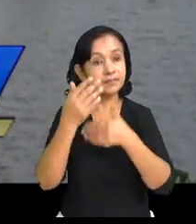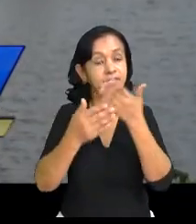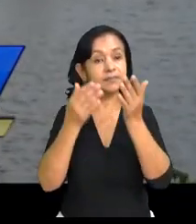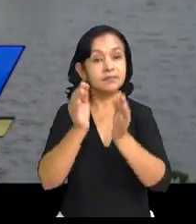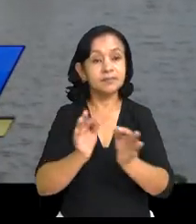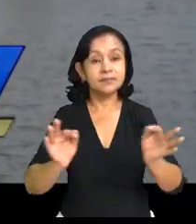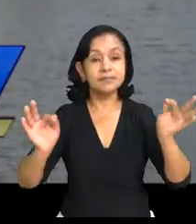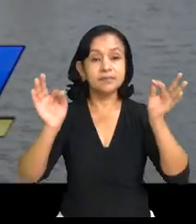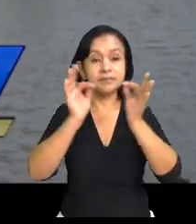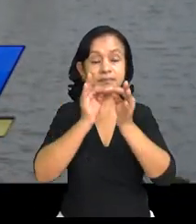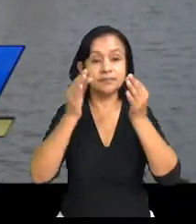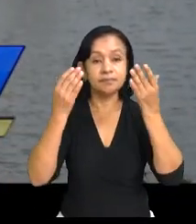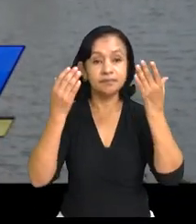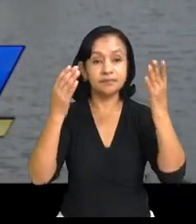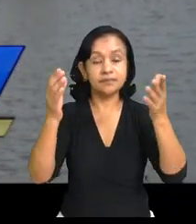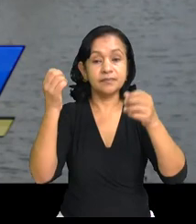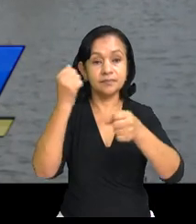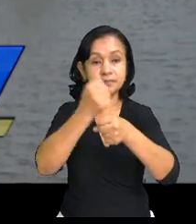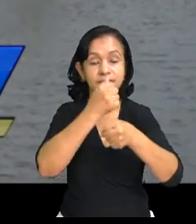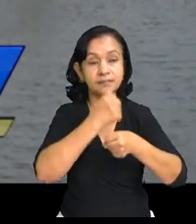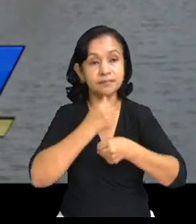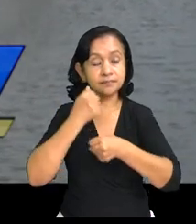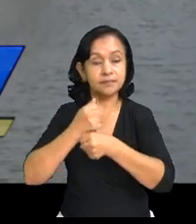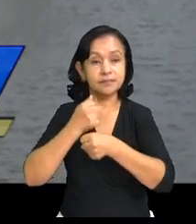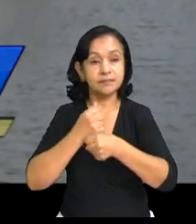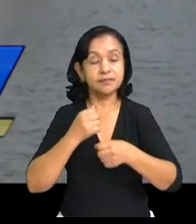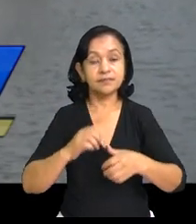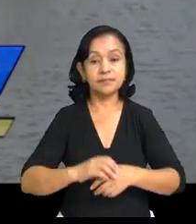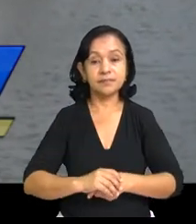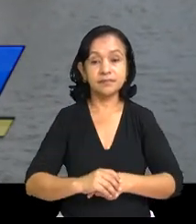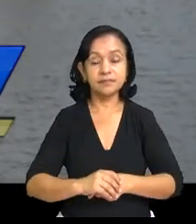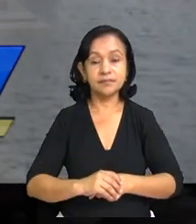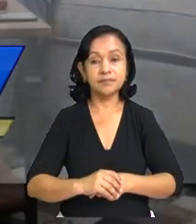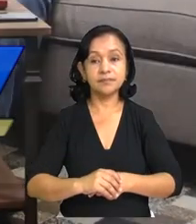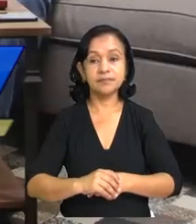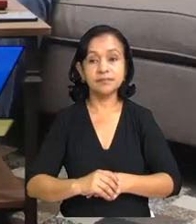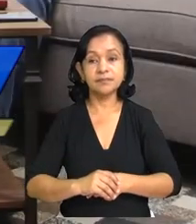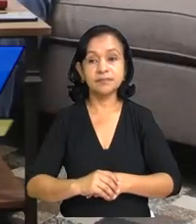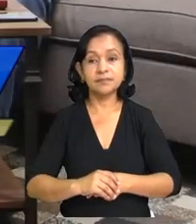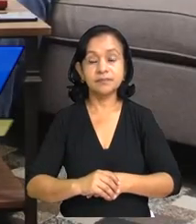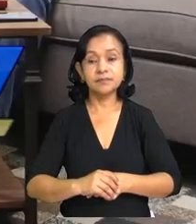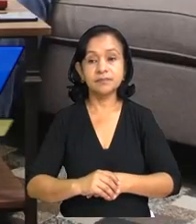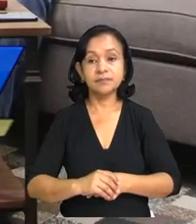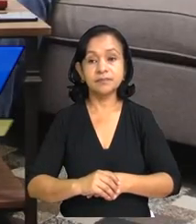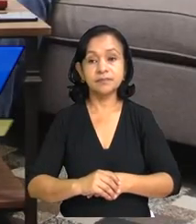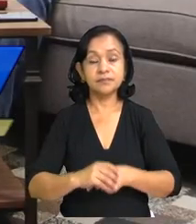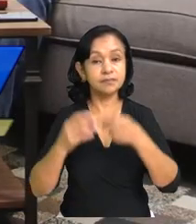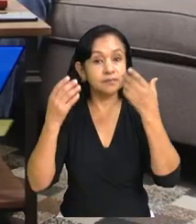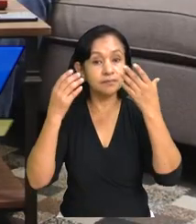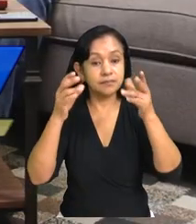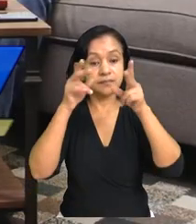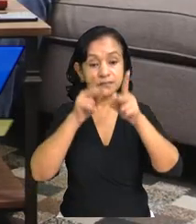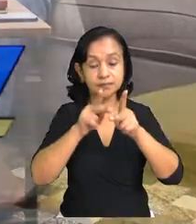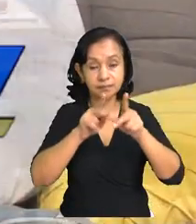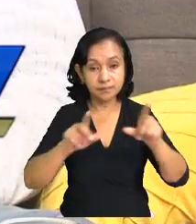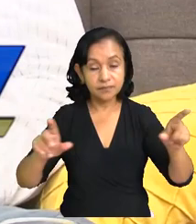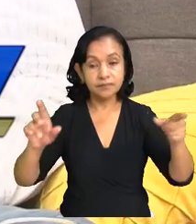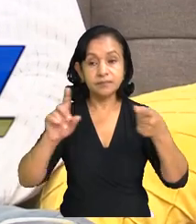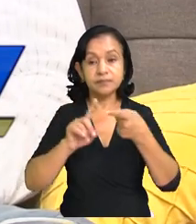importante. ¿Qué otras líneas de trabajo han establecido dentro de esa dinámica, compañero? Ok. Desarrollo de instrumentos de planificación.